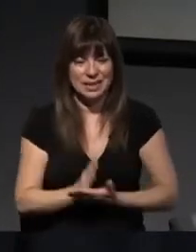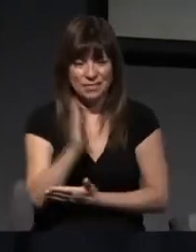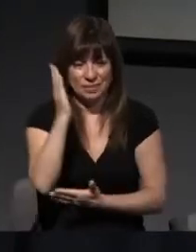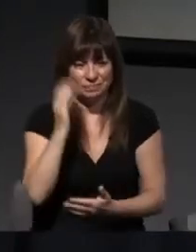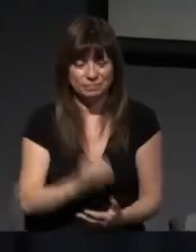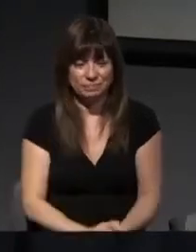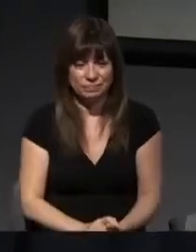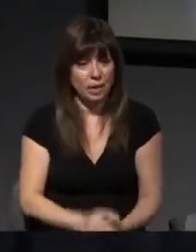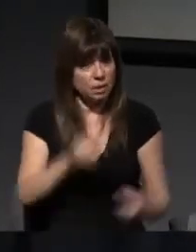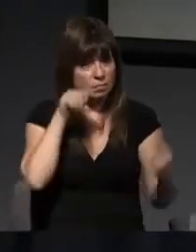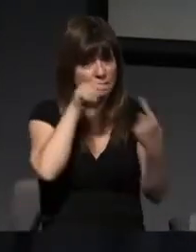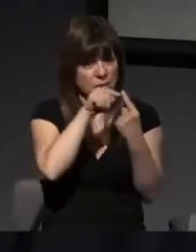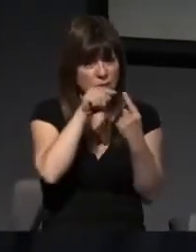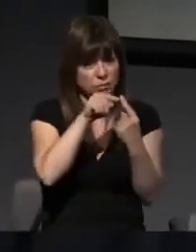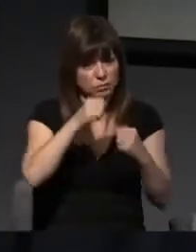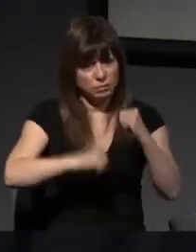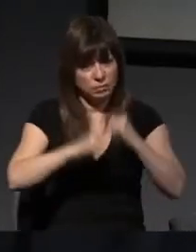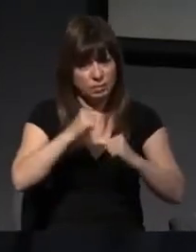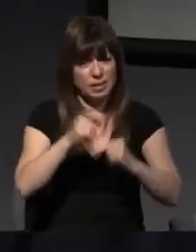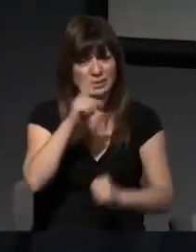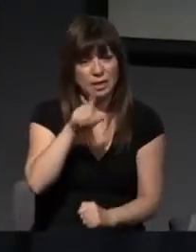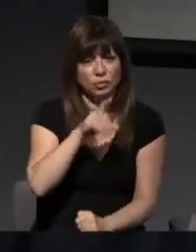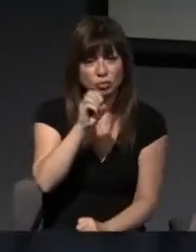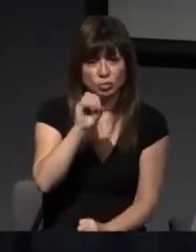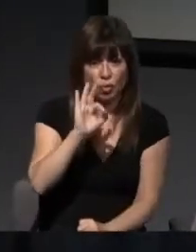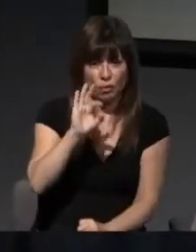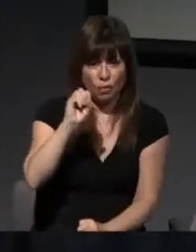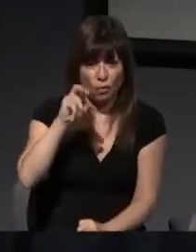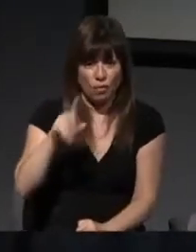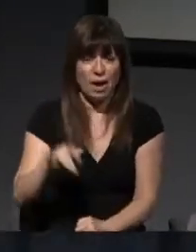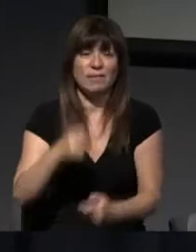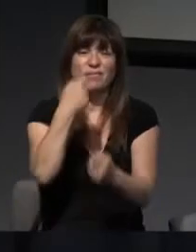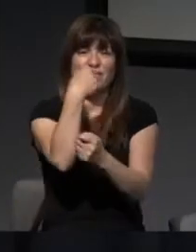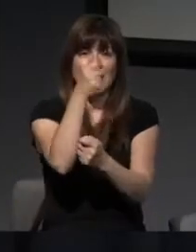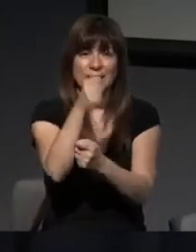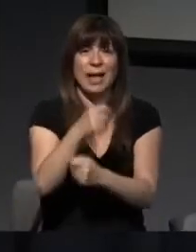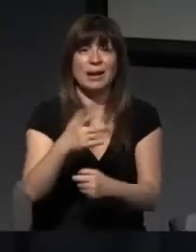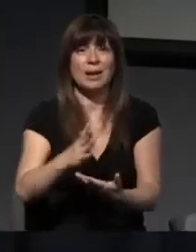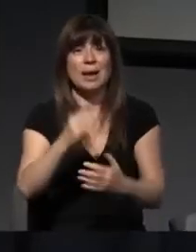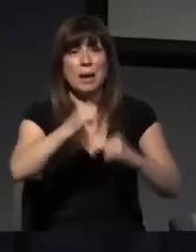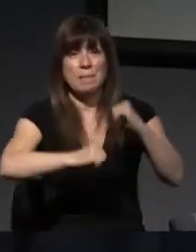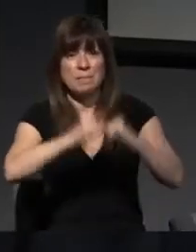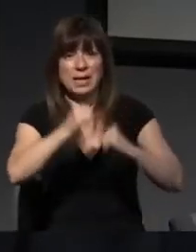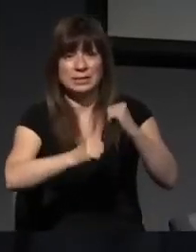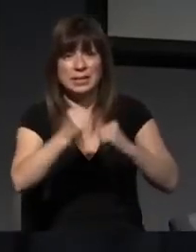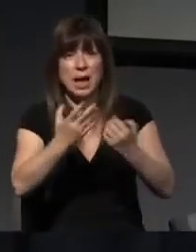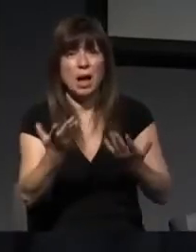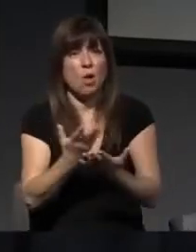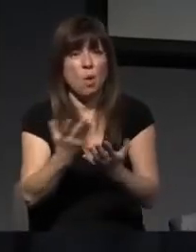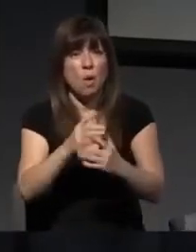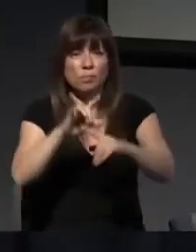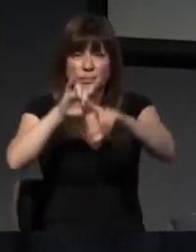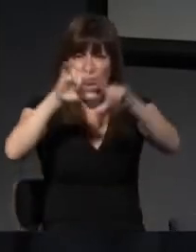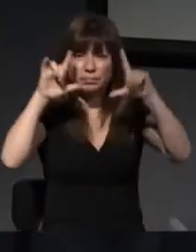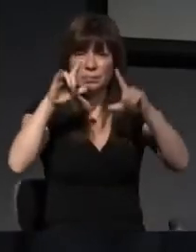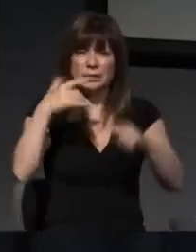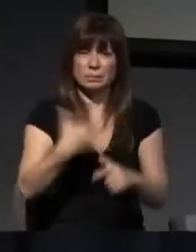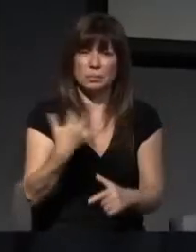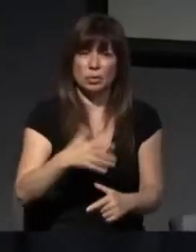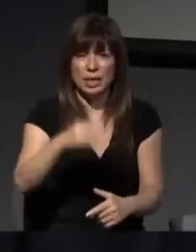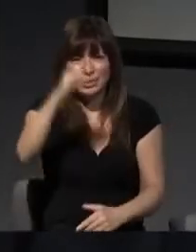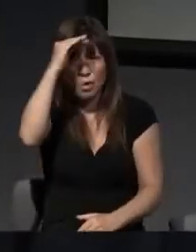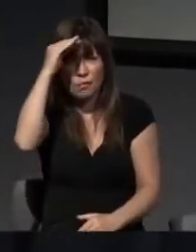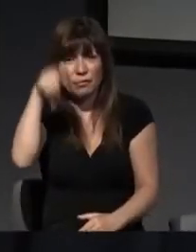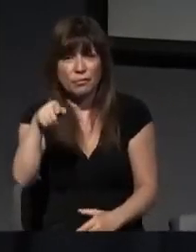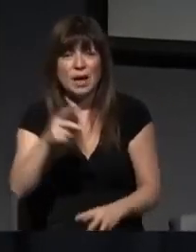misión de Sofofa que nos dimos hace un par de años cuando subimos es validar a la empresa como un actor confiable y relevante en el proyecto de